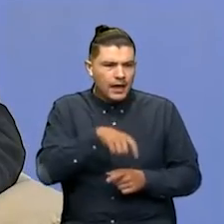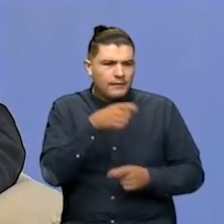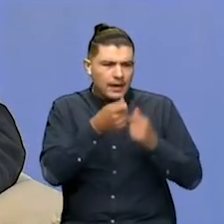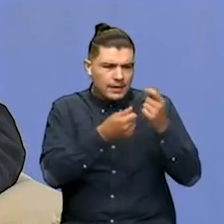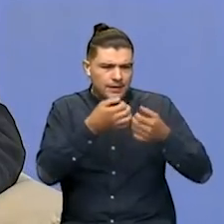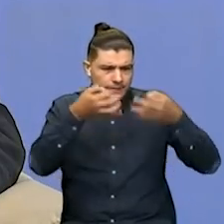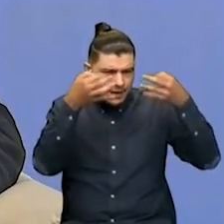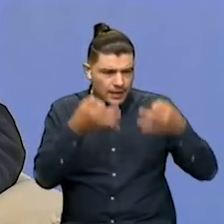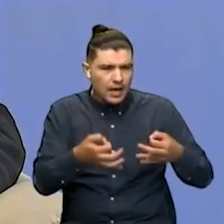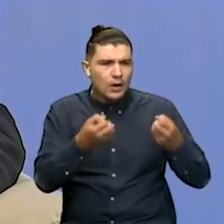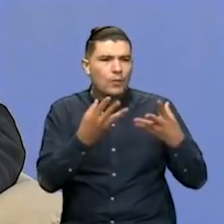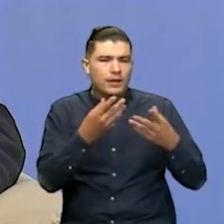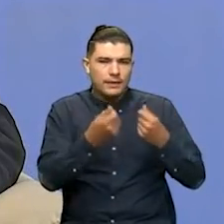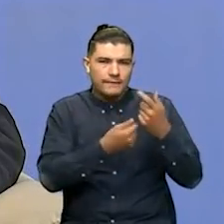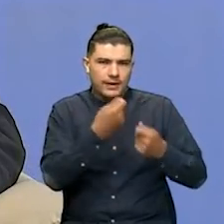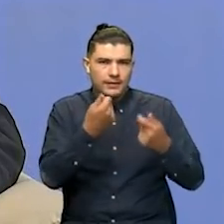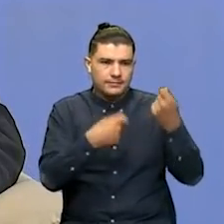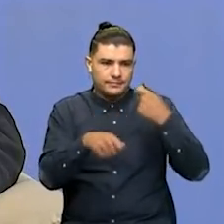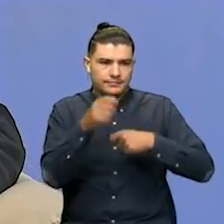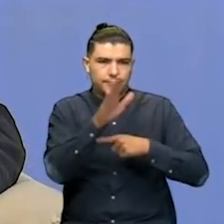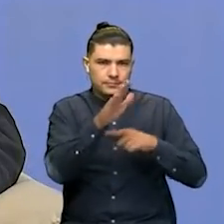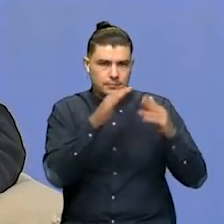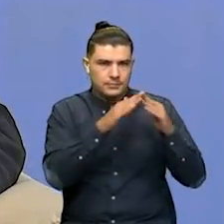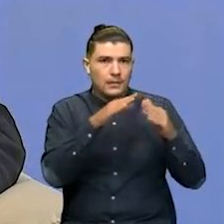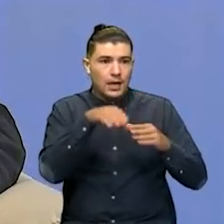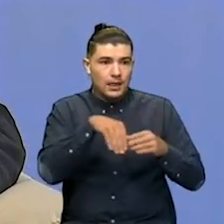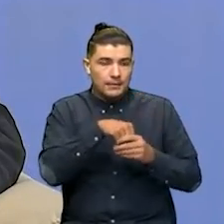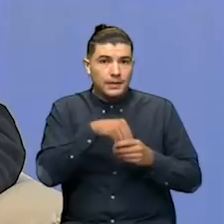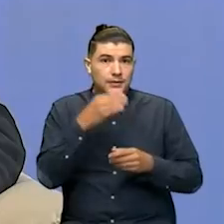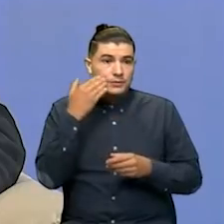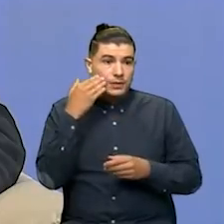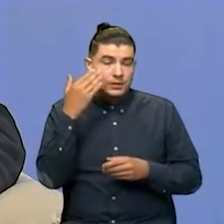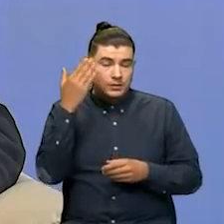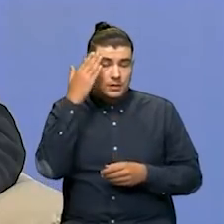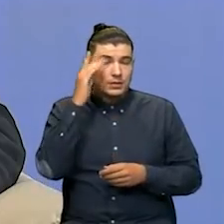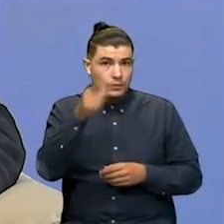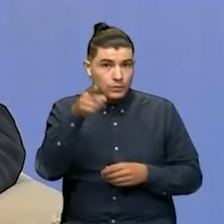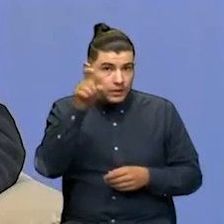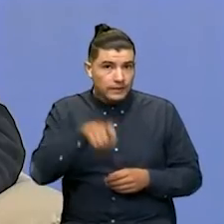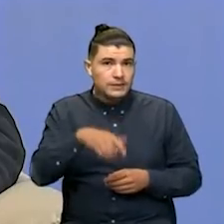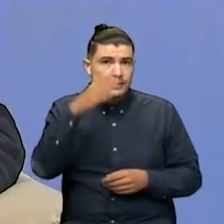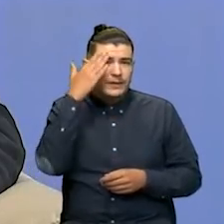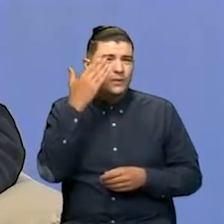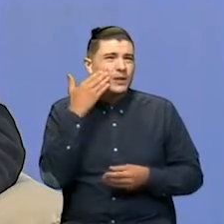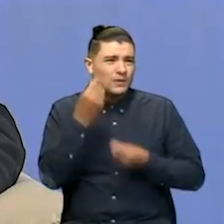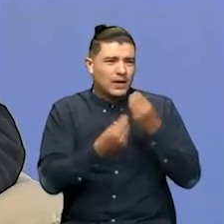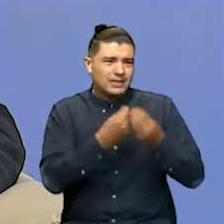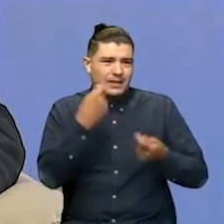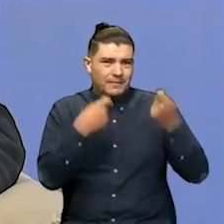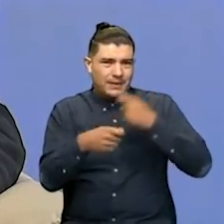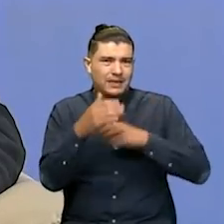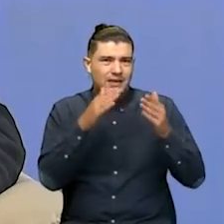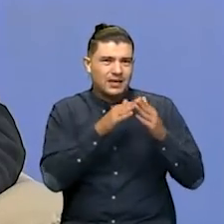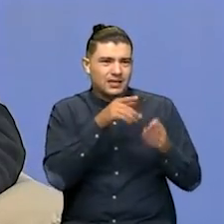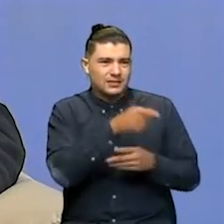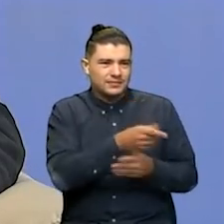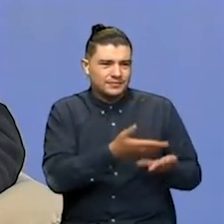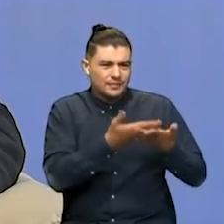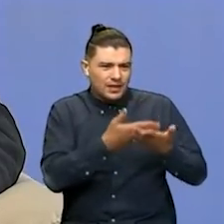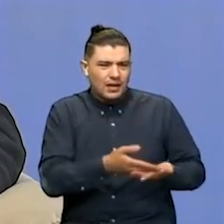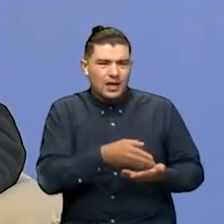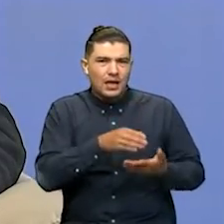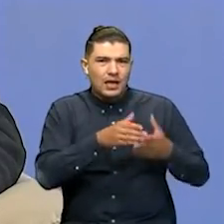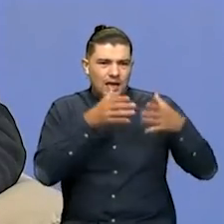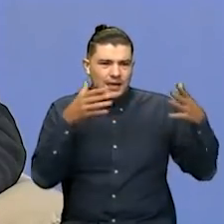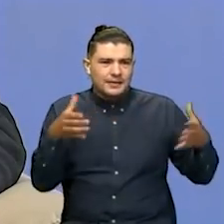que, es importante también saber que cuando se hace venta de inmuebles hay una cosa que se llama la lesión enorme. ¿Qué es la lesión